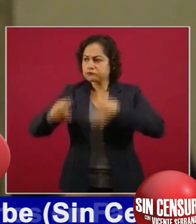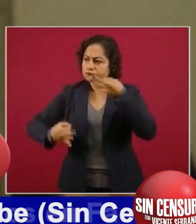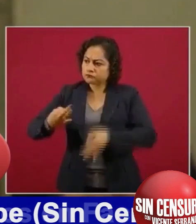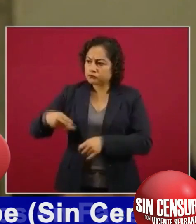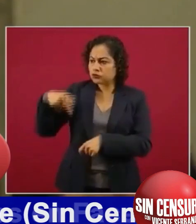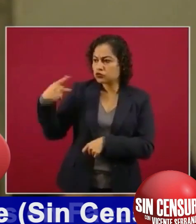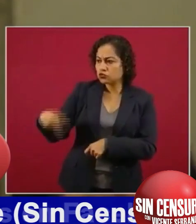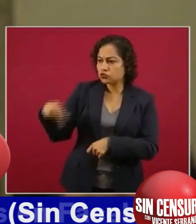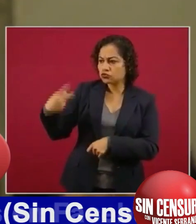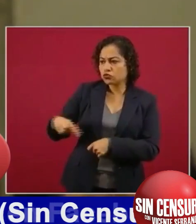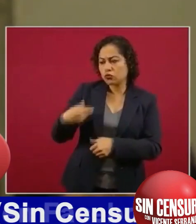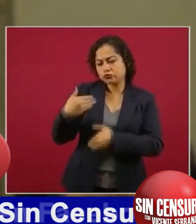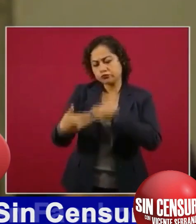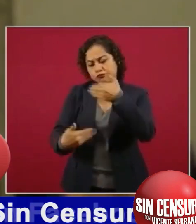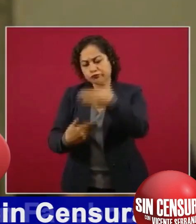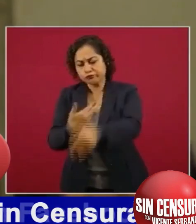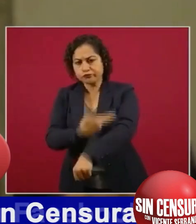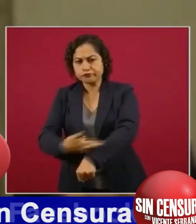Judicial, etcétera, ok.